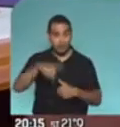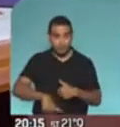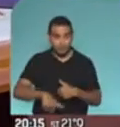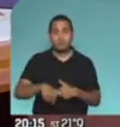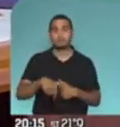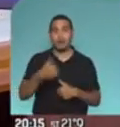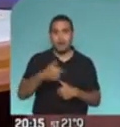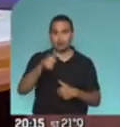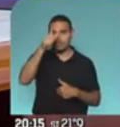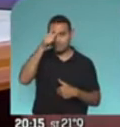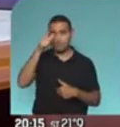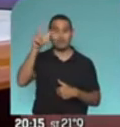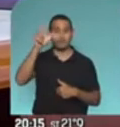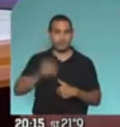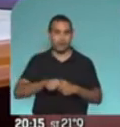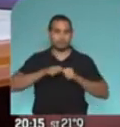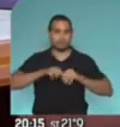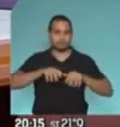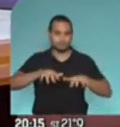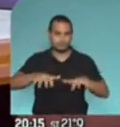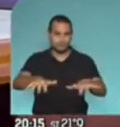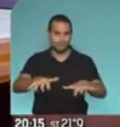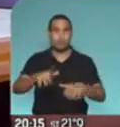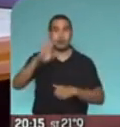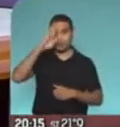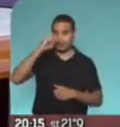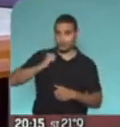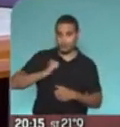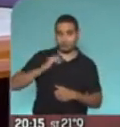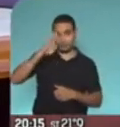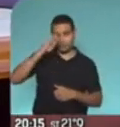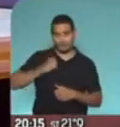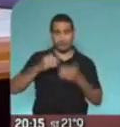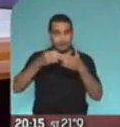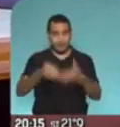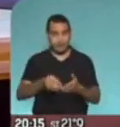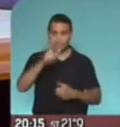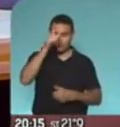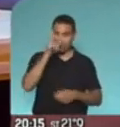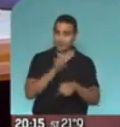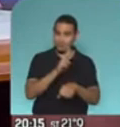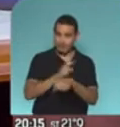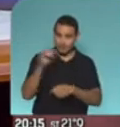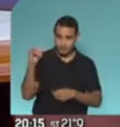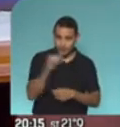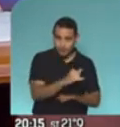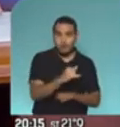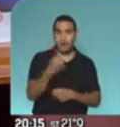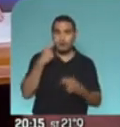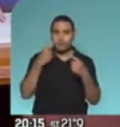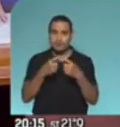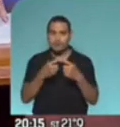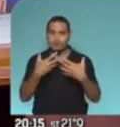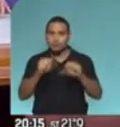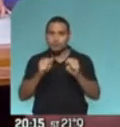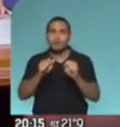distintos efectivos de la policía federal de la prefectura en la renta armería y la policía de seguridad aeroportuarias para tratar de dar con